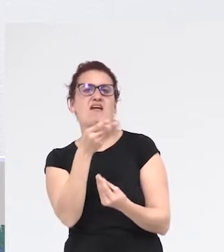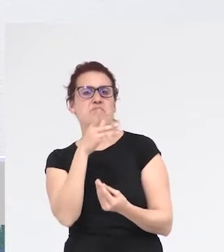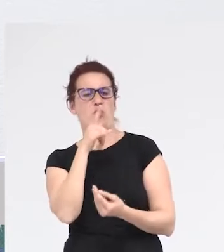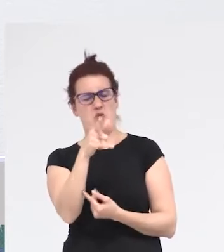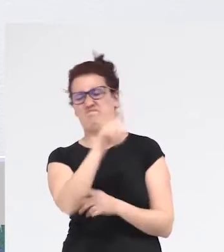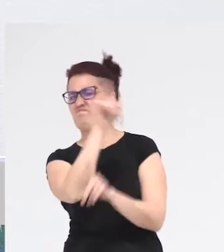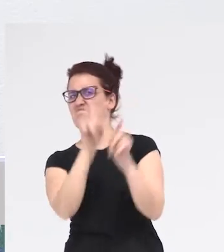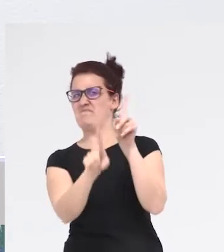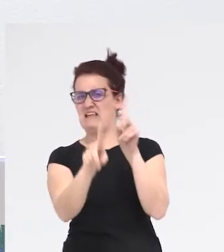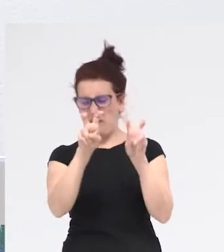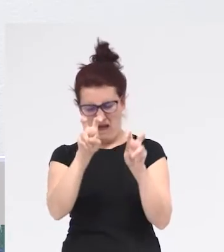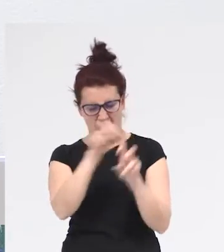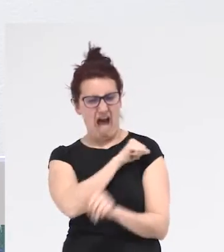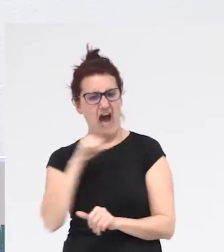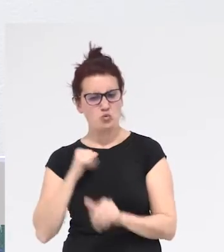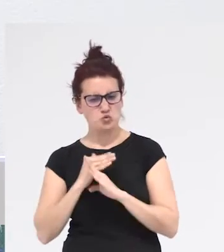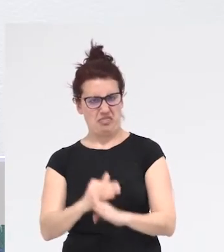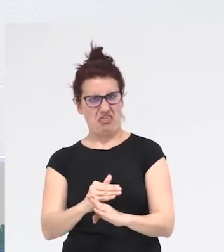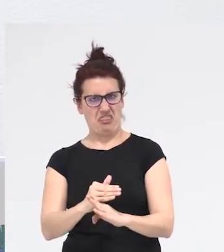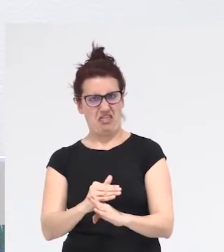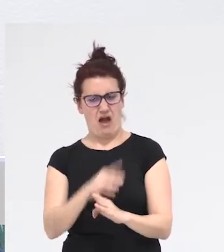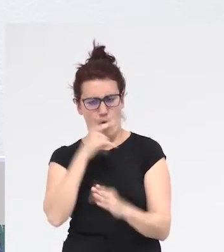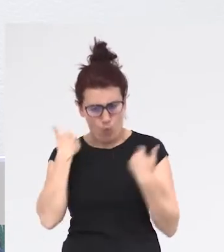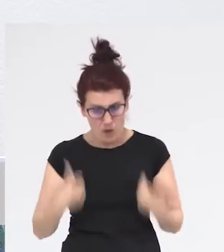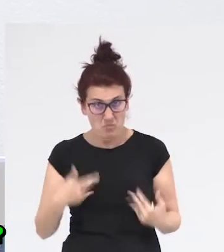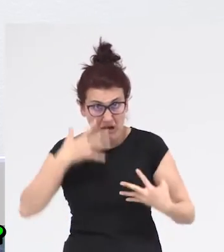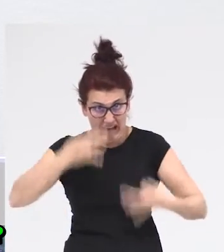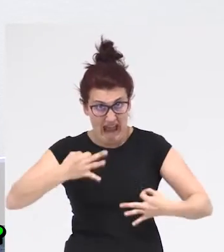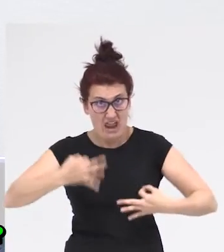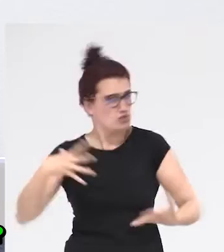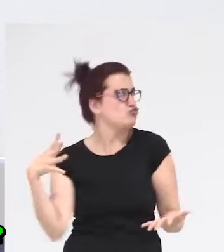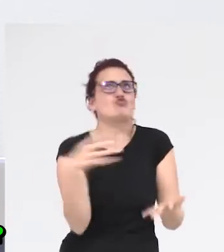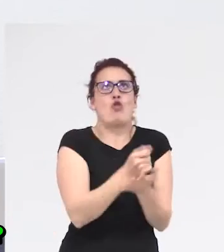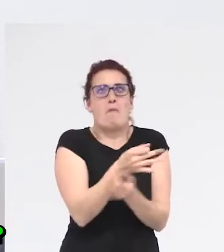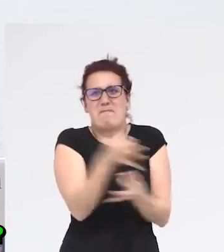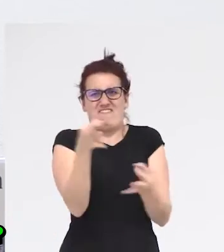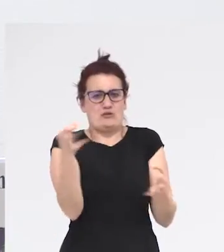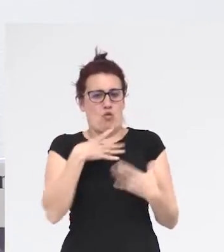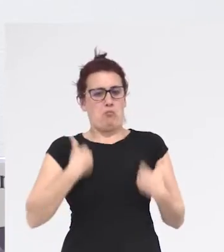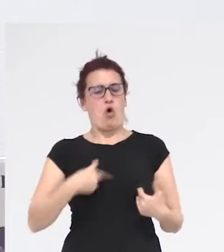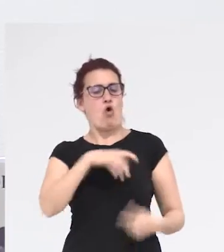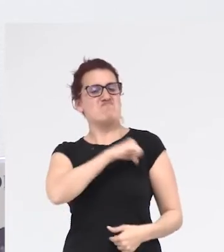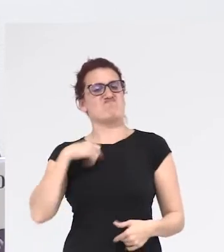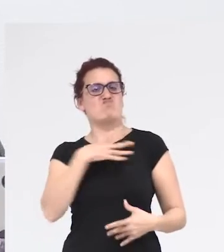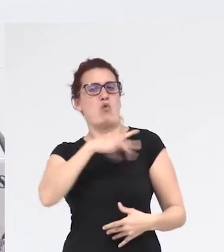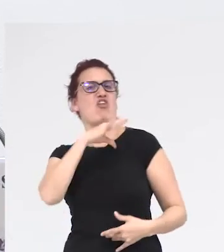pone en cuestión esta idea de la autosuficiencia. O sea, ¿qué cuerpo es realmente autosuficiente? ¿Qué cuerpo se vale por sí mismo?